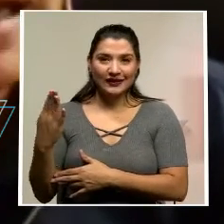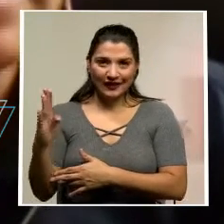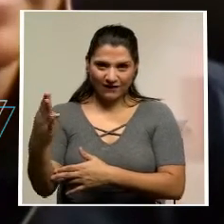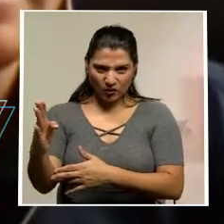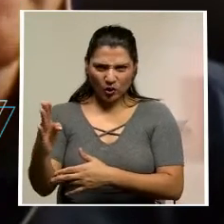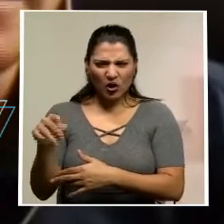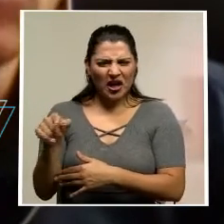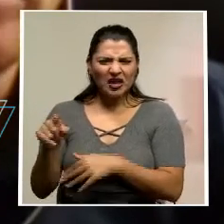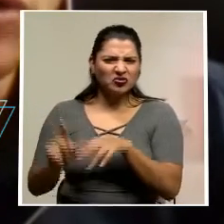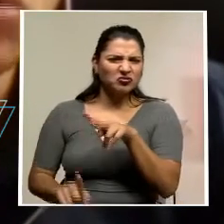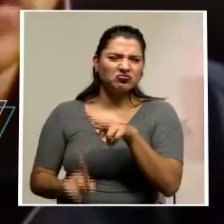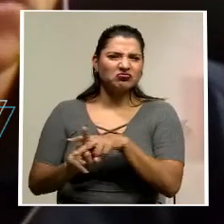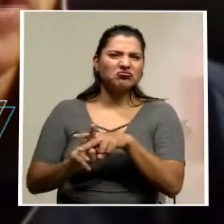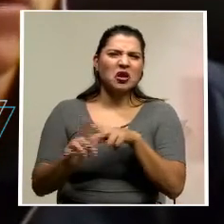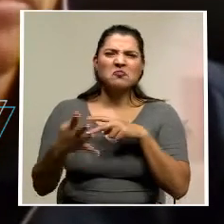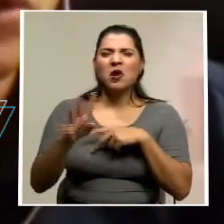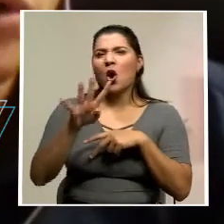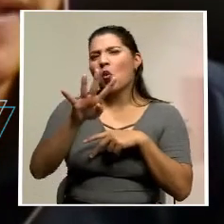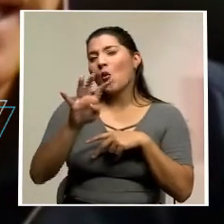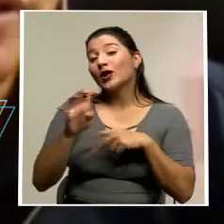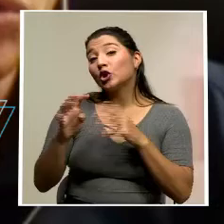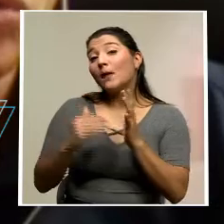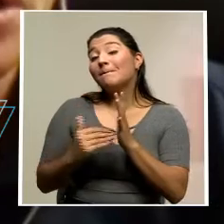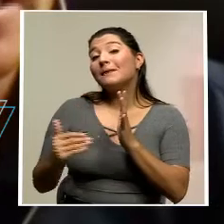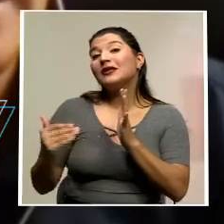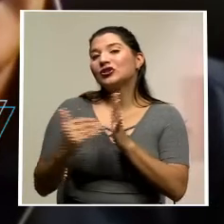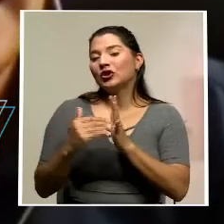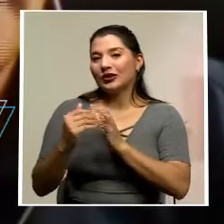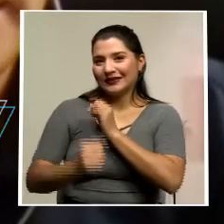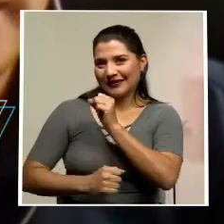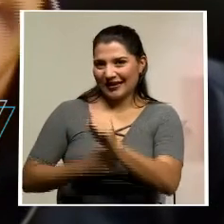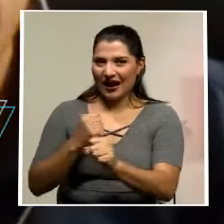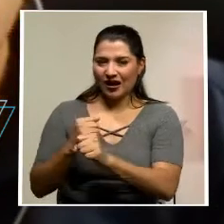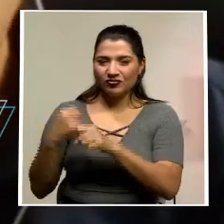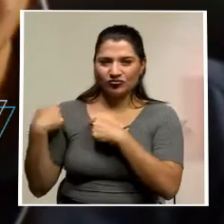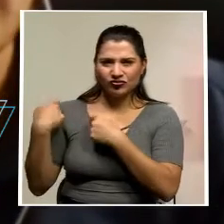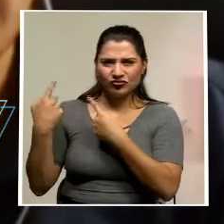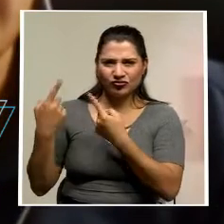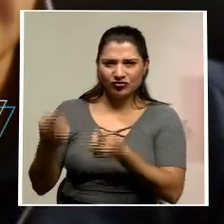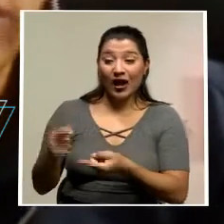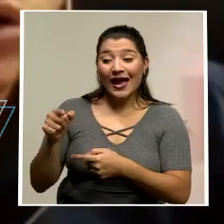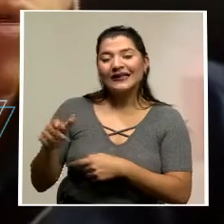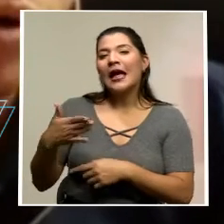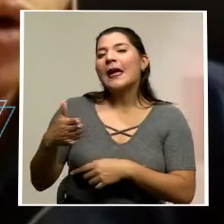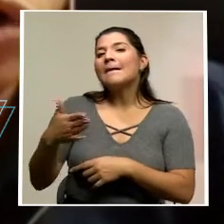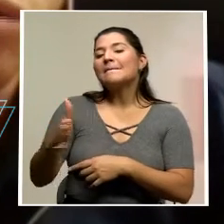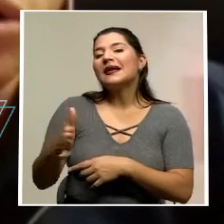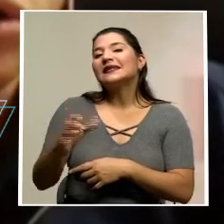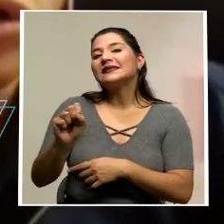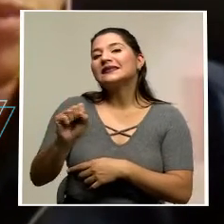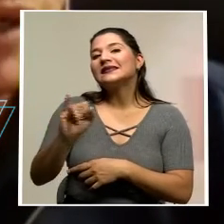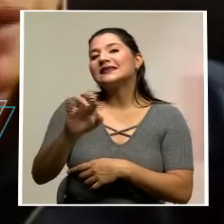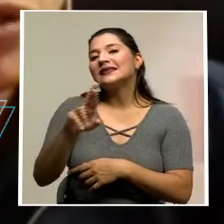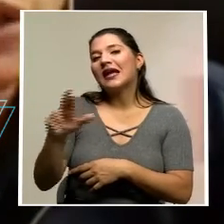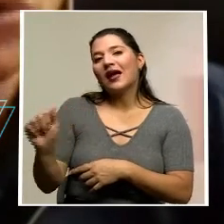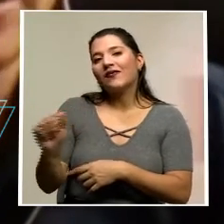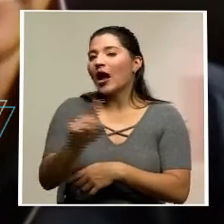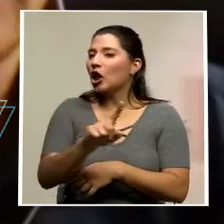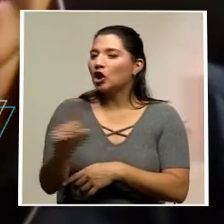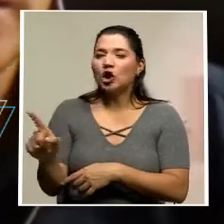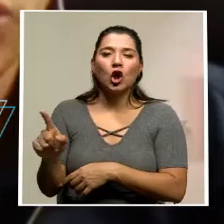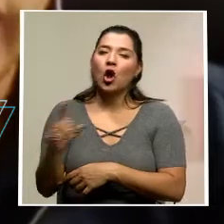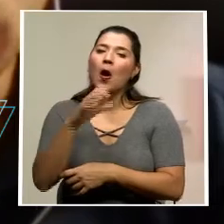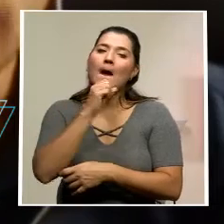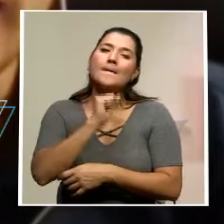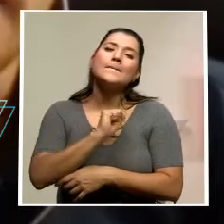surgen hace más o menos 400 millones de años. El pez sierra no es tan antiguo como los primeros tiburones y